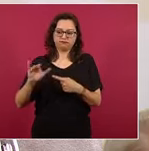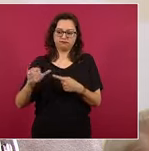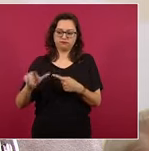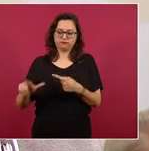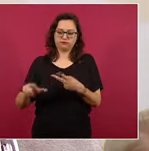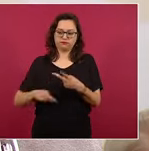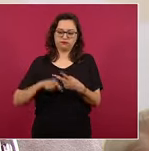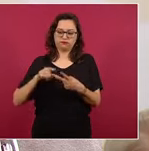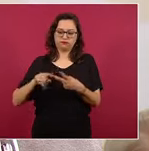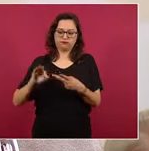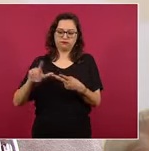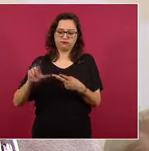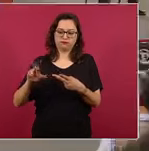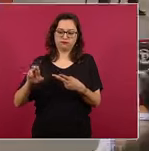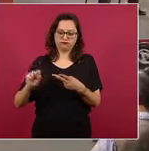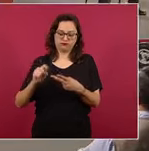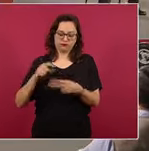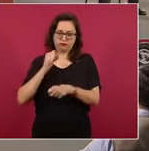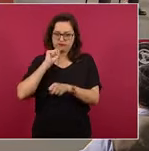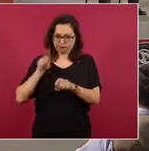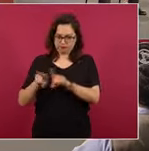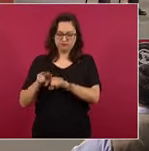que está en Guatemala,